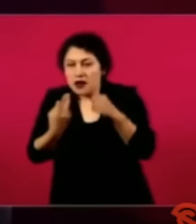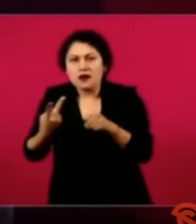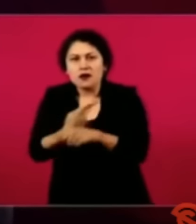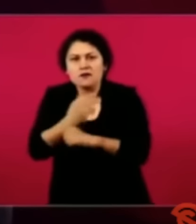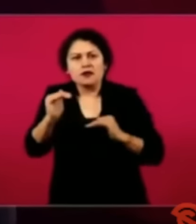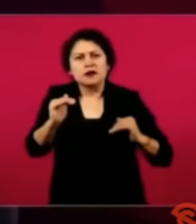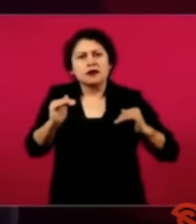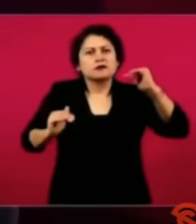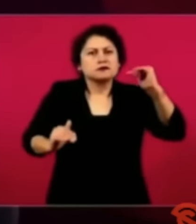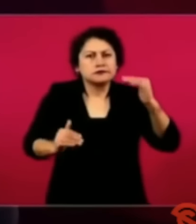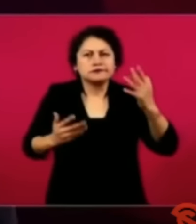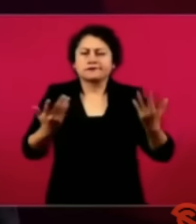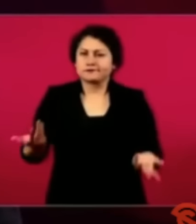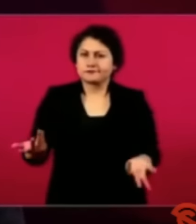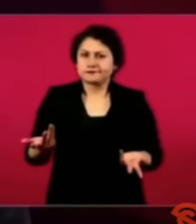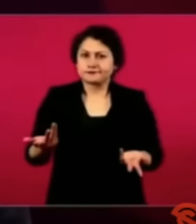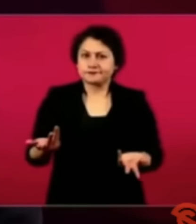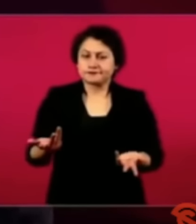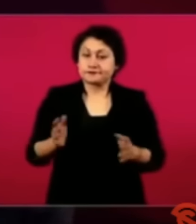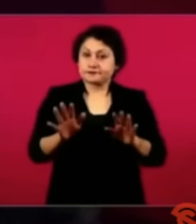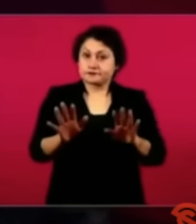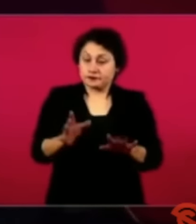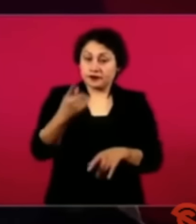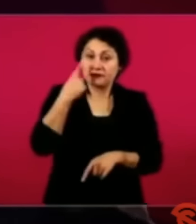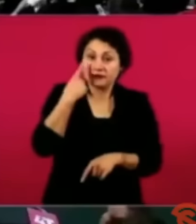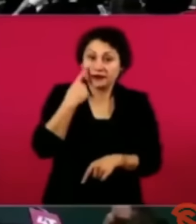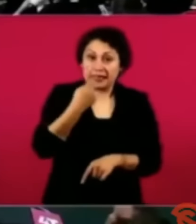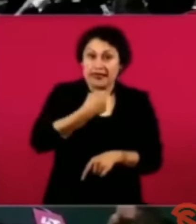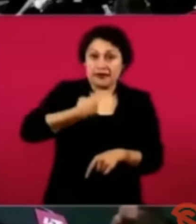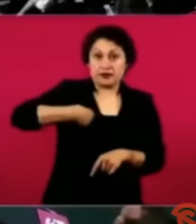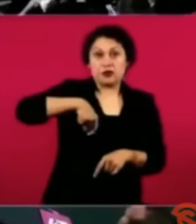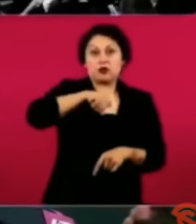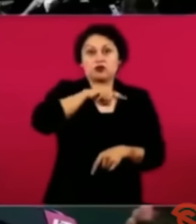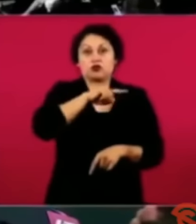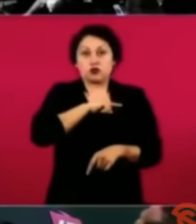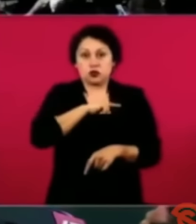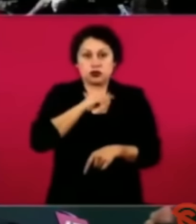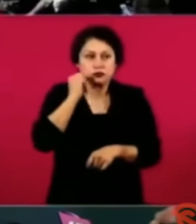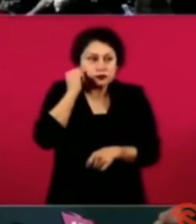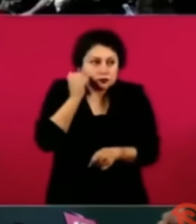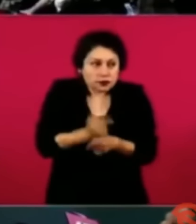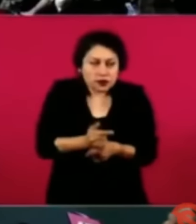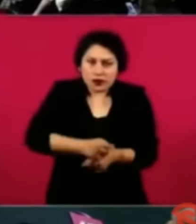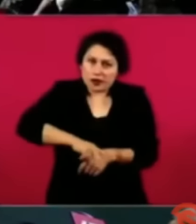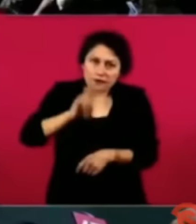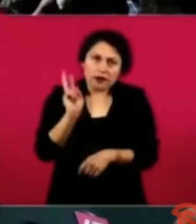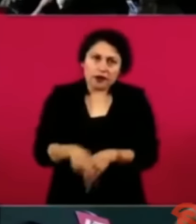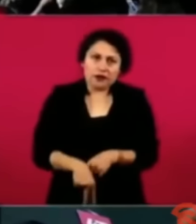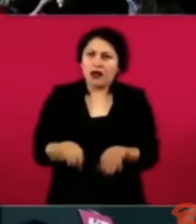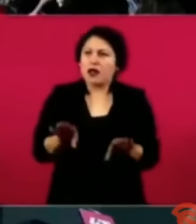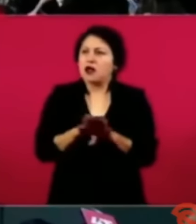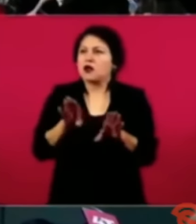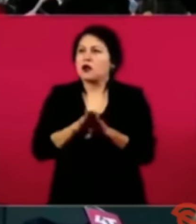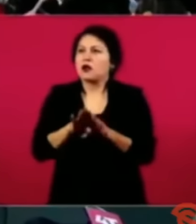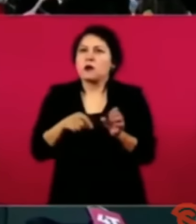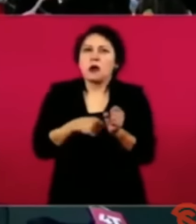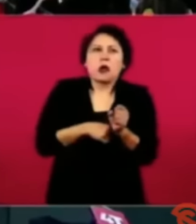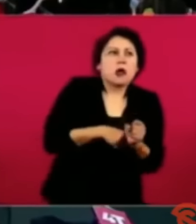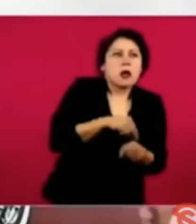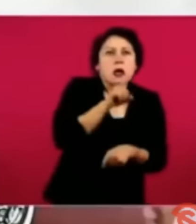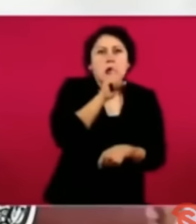vuelta a nuestra realidad. Y debo de admitir que es una de las cosas que le he aprendido al presidente, perderle el miedo